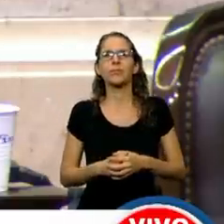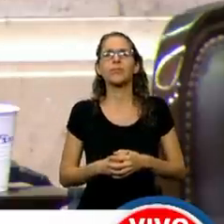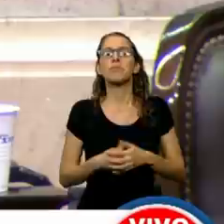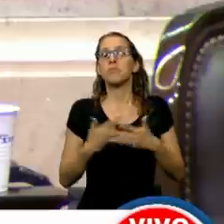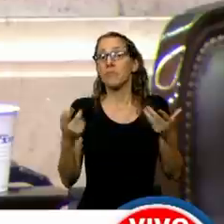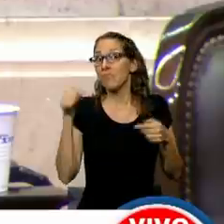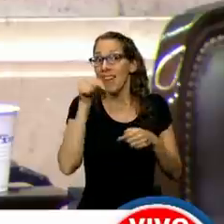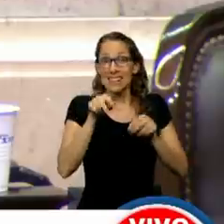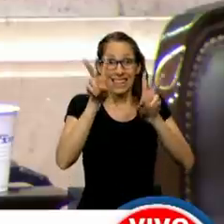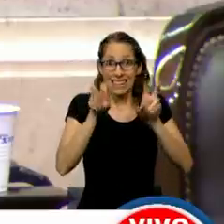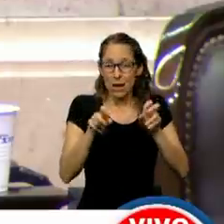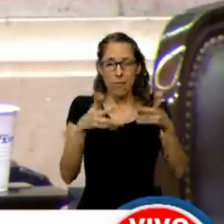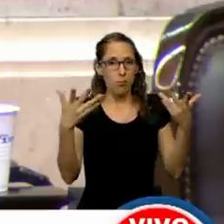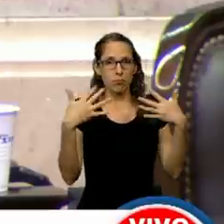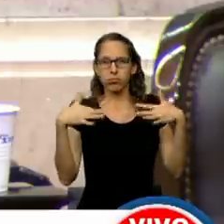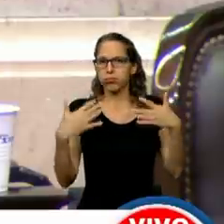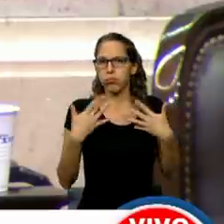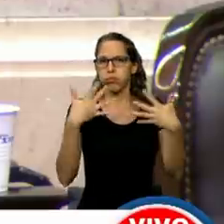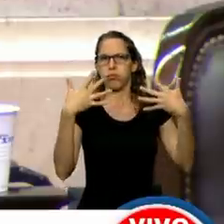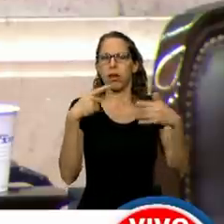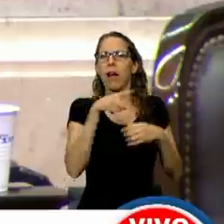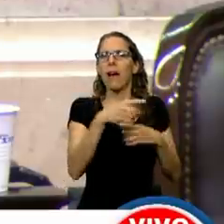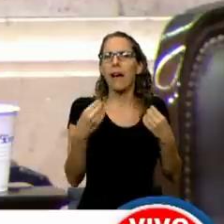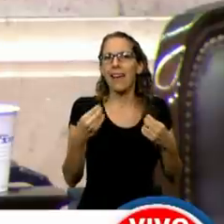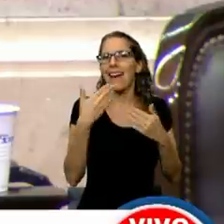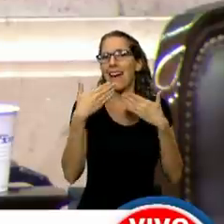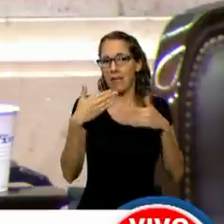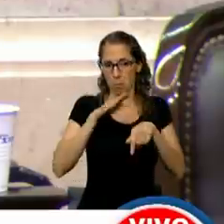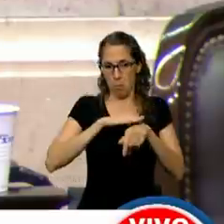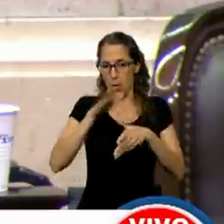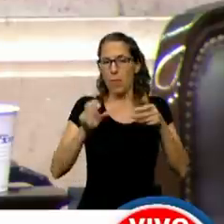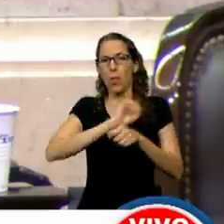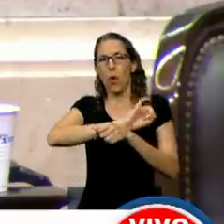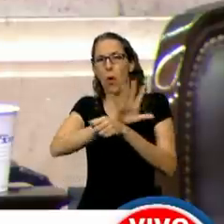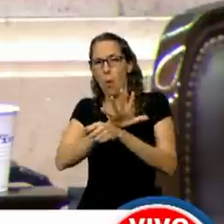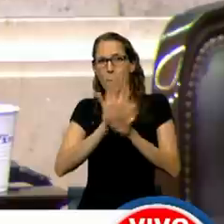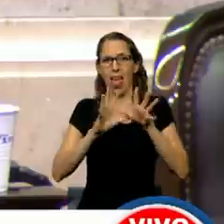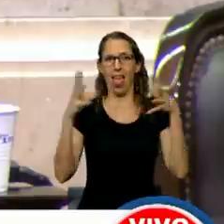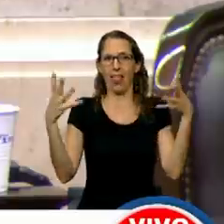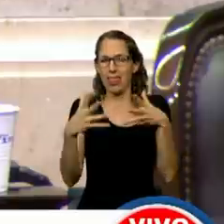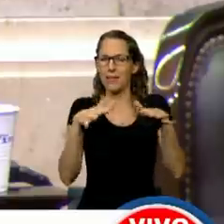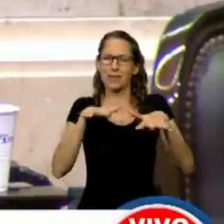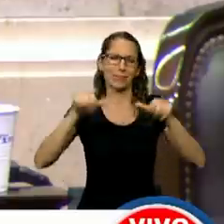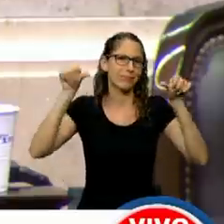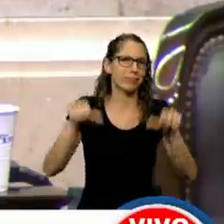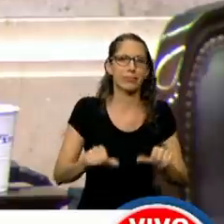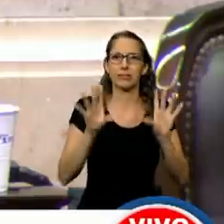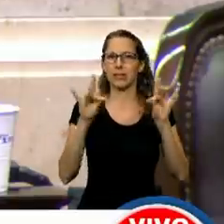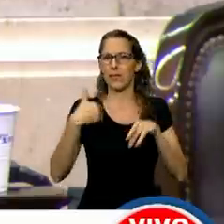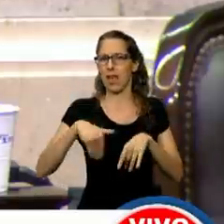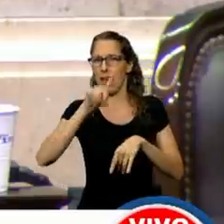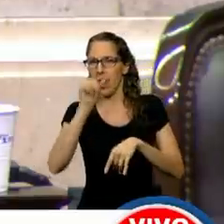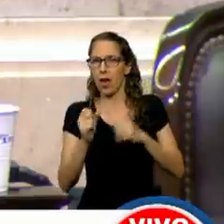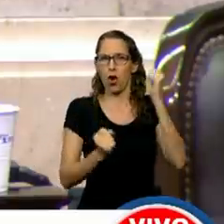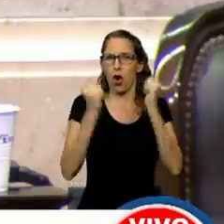da llegamos a este punto y luego atravesar una pandemia que nos golpeó en el país en lo económico y en lo social